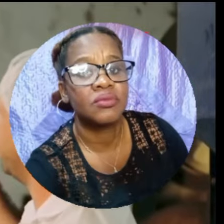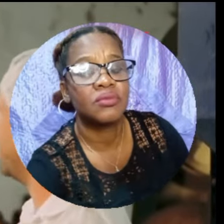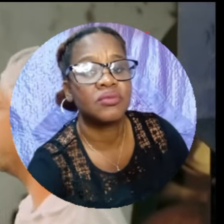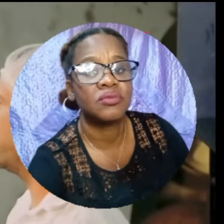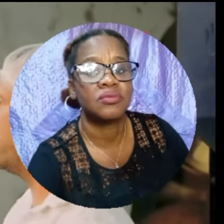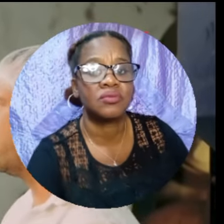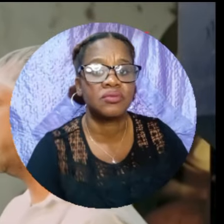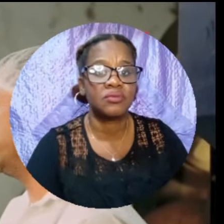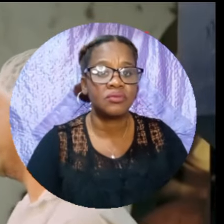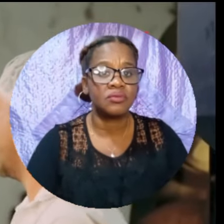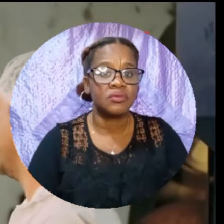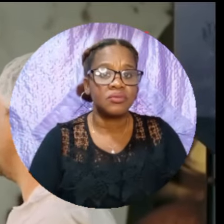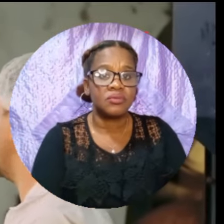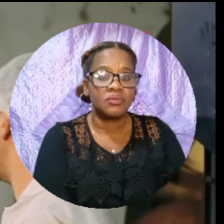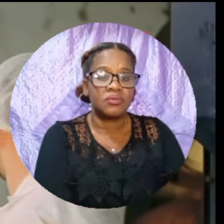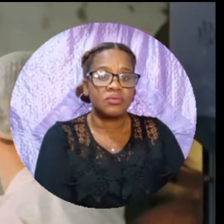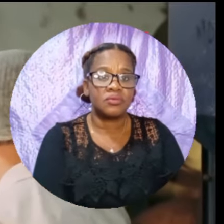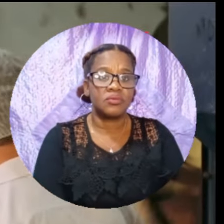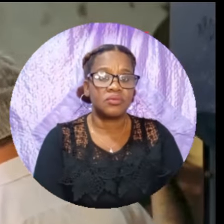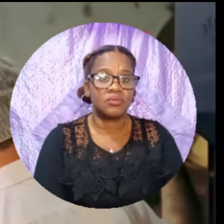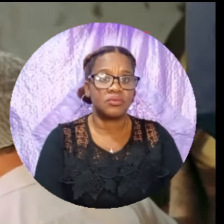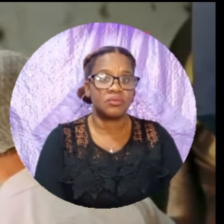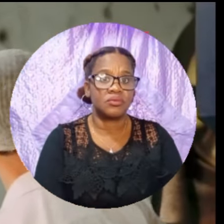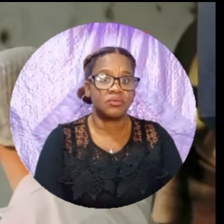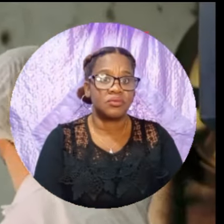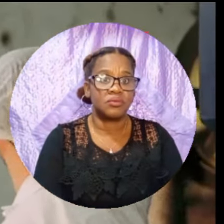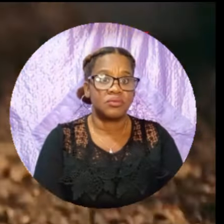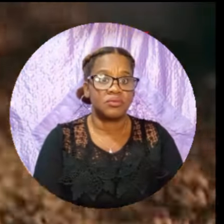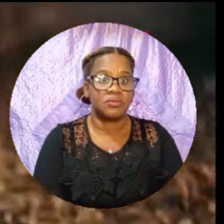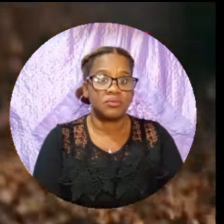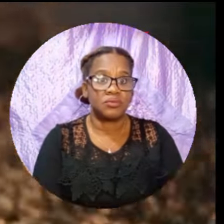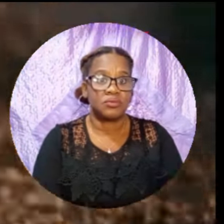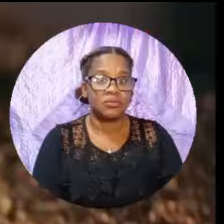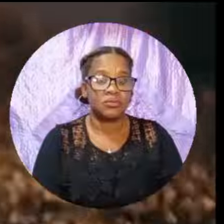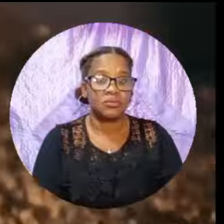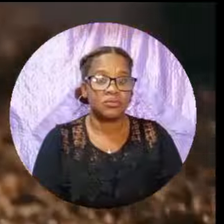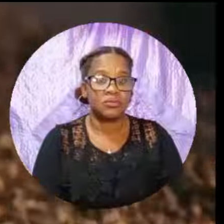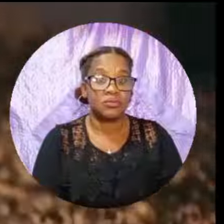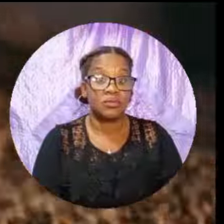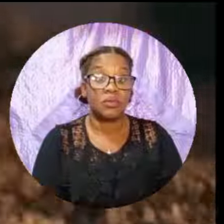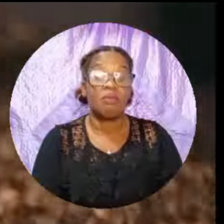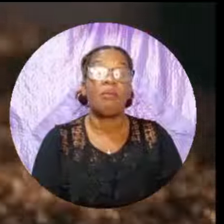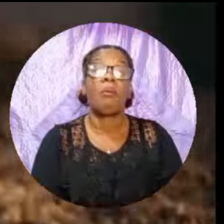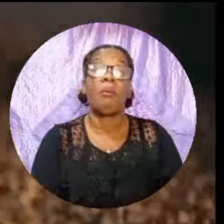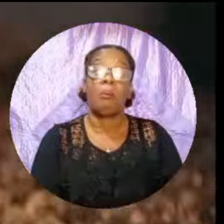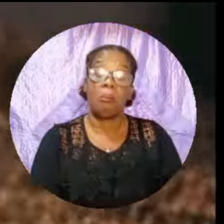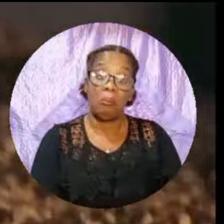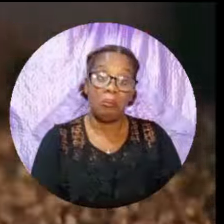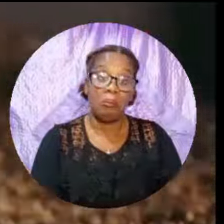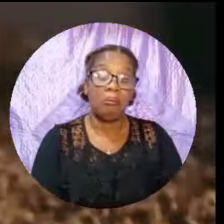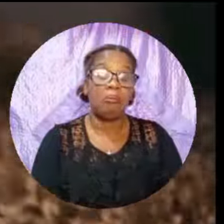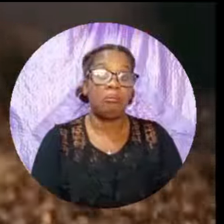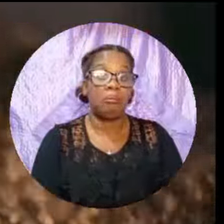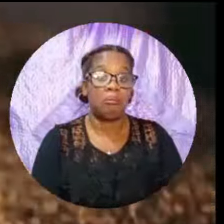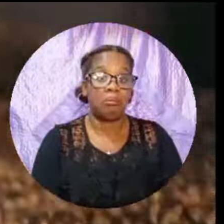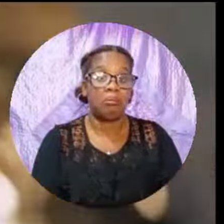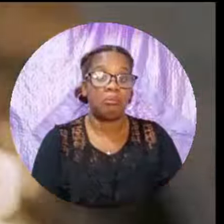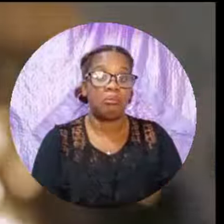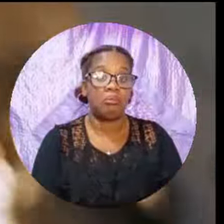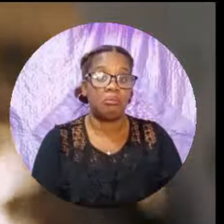están separados. Un molino para café orgánico y un molino aquí detrás de mía para café convencional. Entonces, el proceso de cacarado